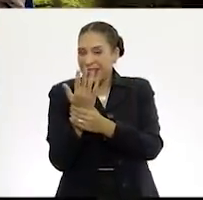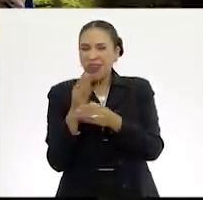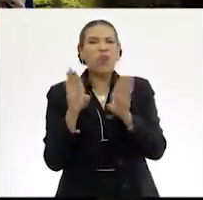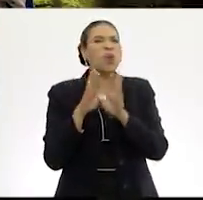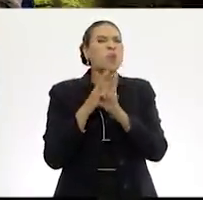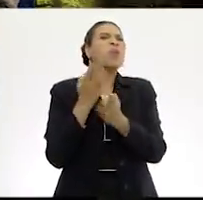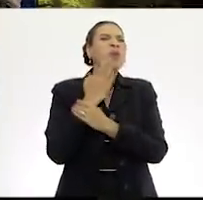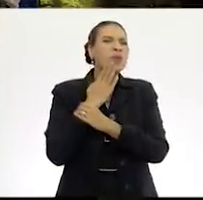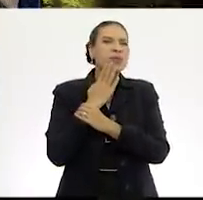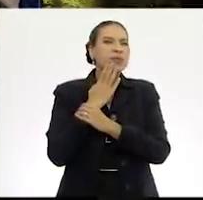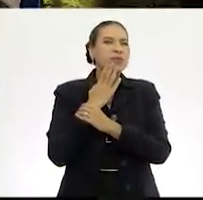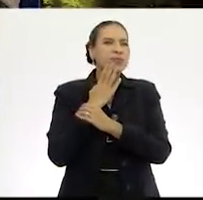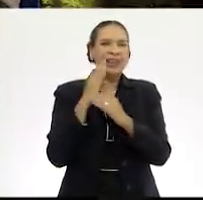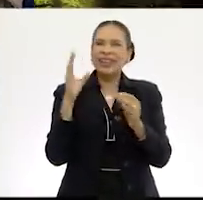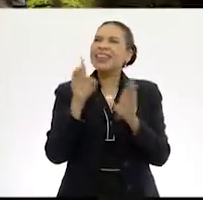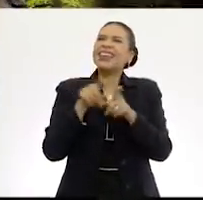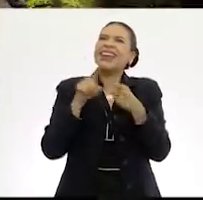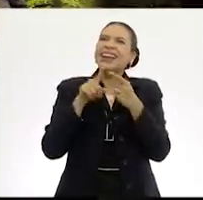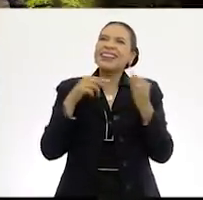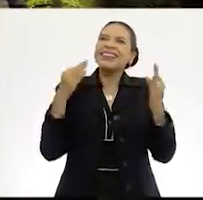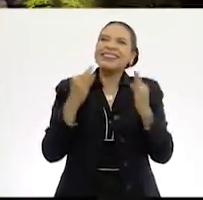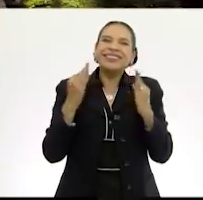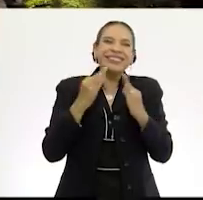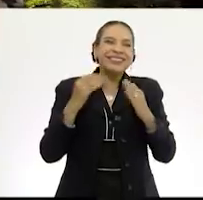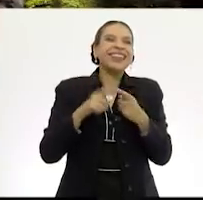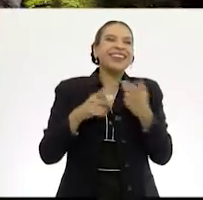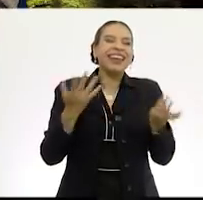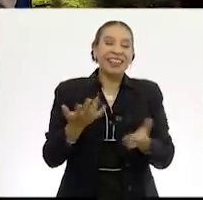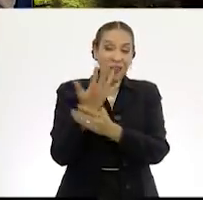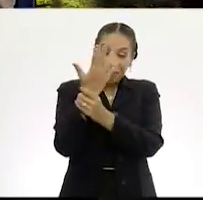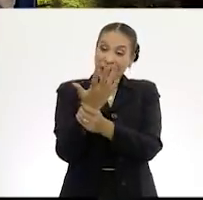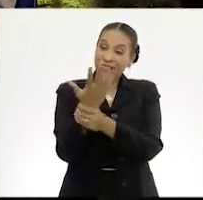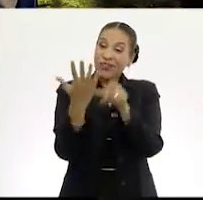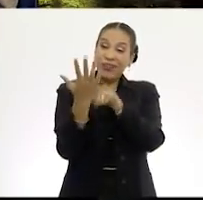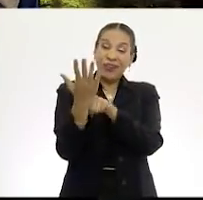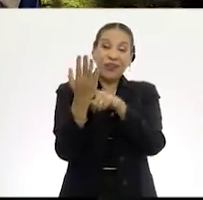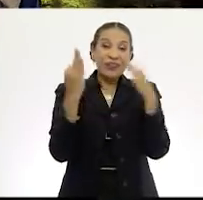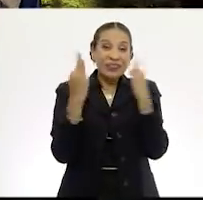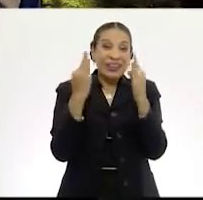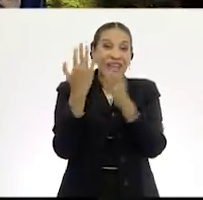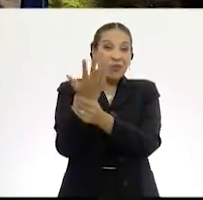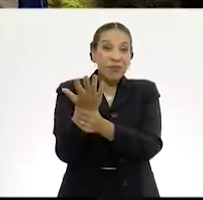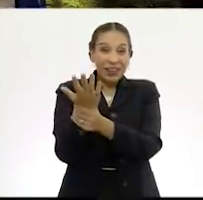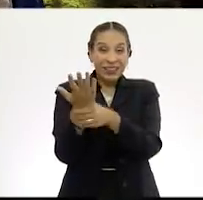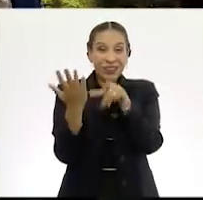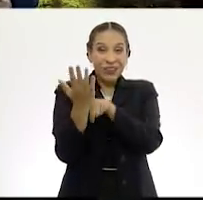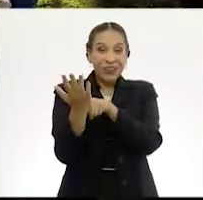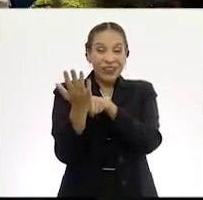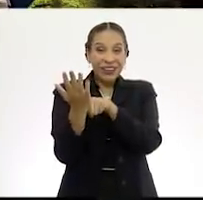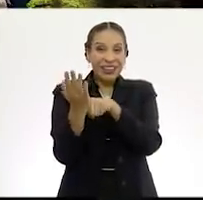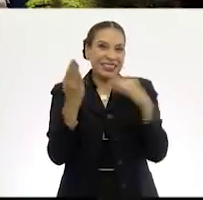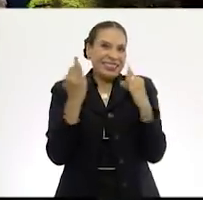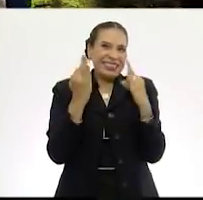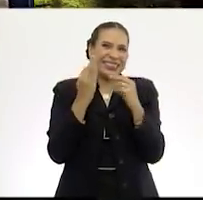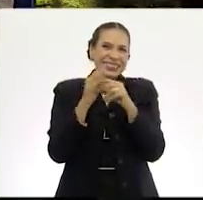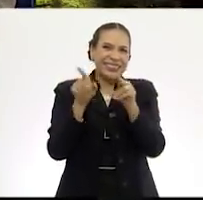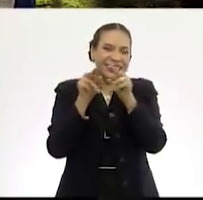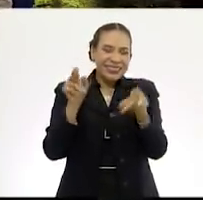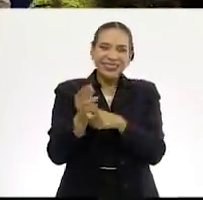cómo es? ¿Quién está helada? Ay, yo sí tengo un poco de frío. La mano, dice que está helada la mano. Ah, ¿la mano de quién está helada? No